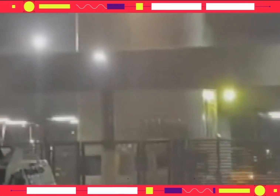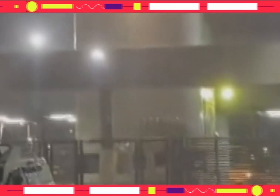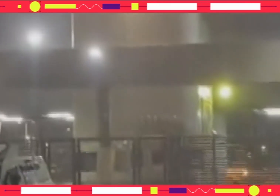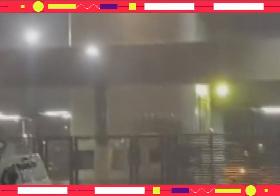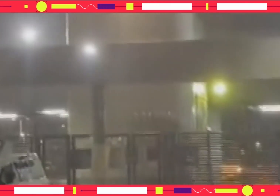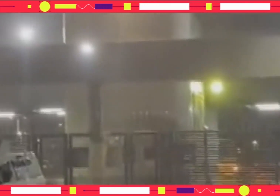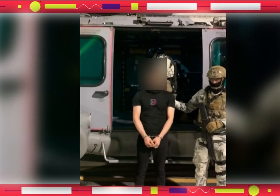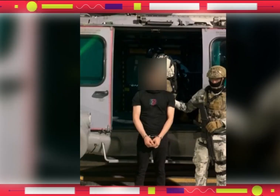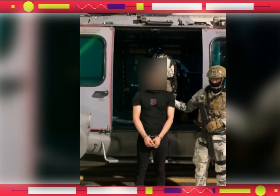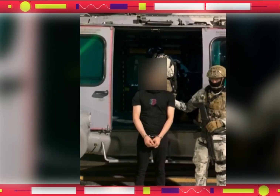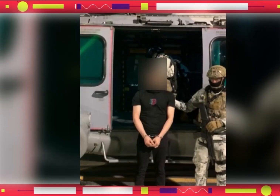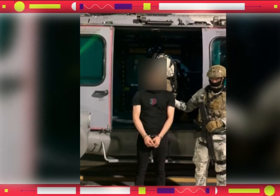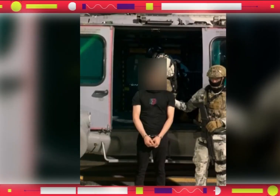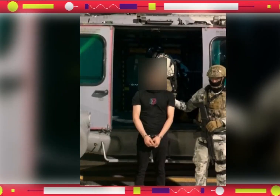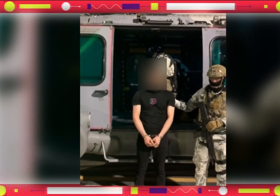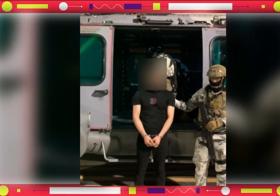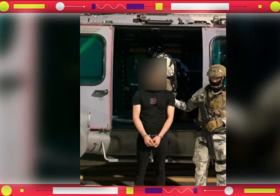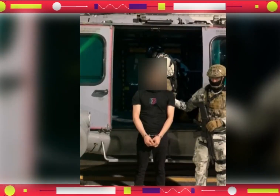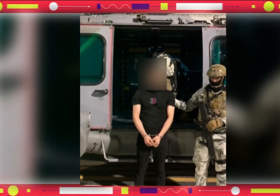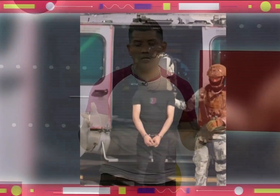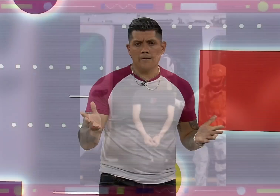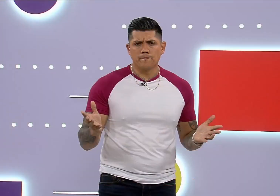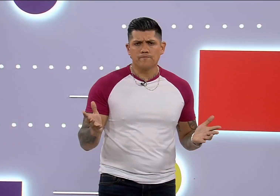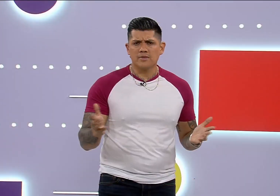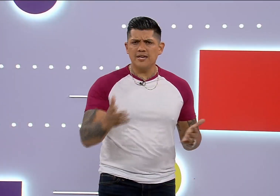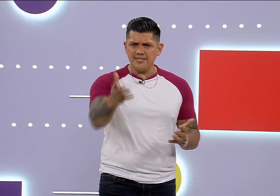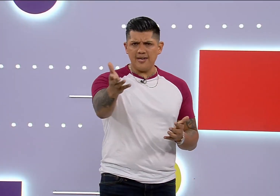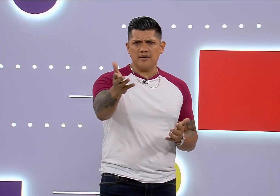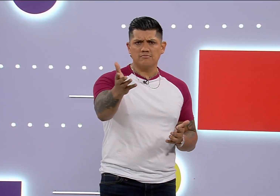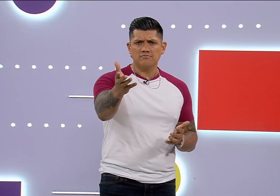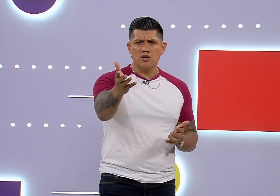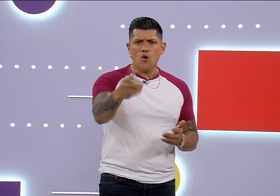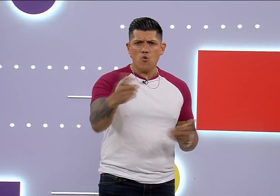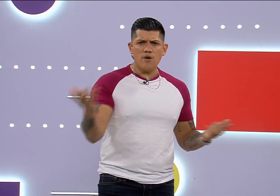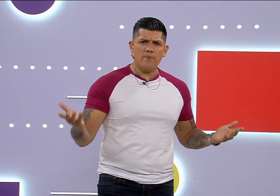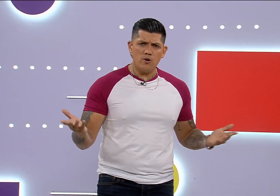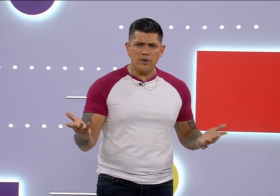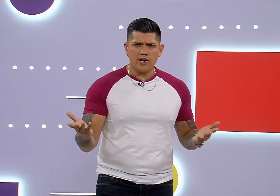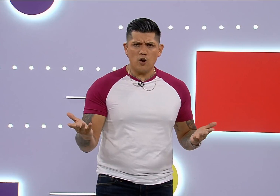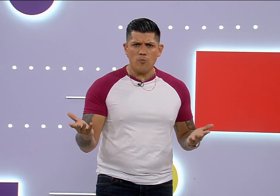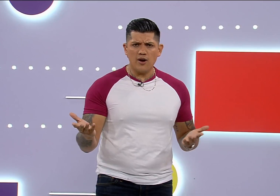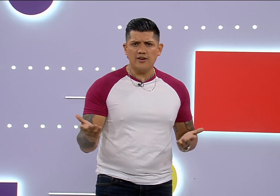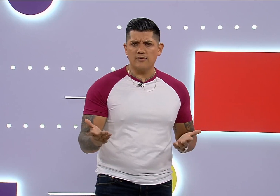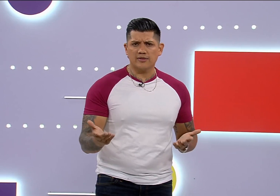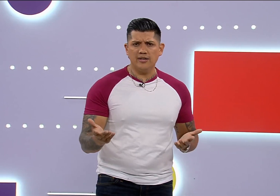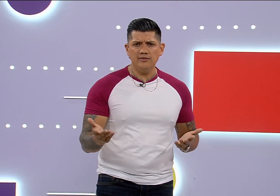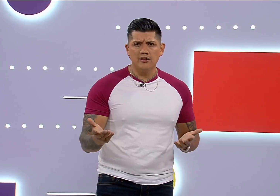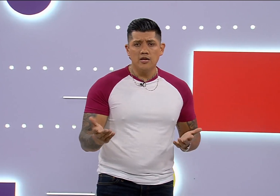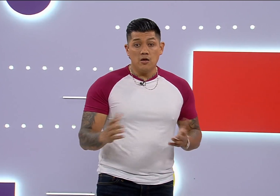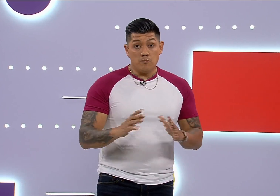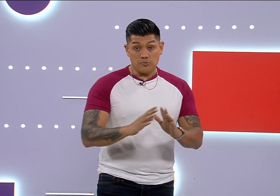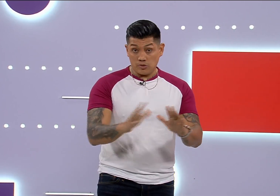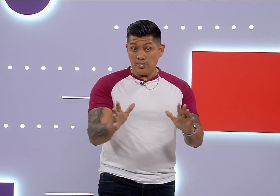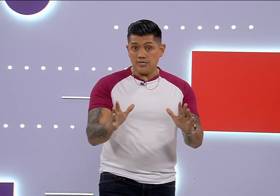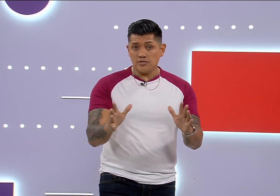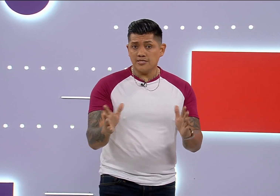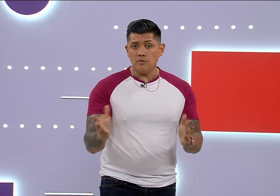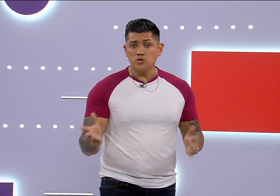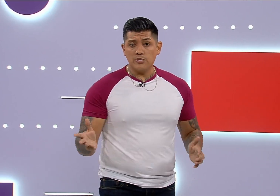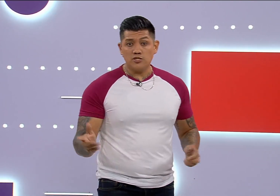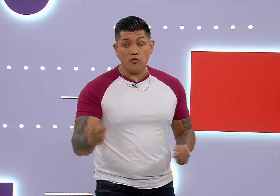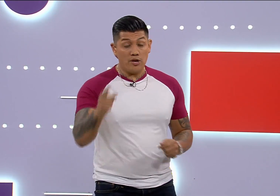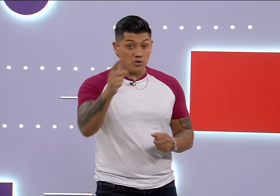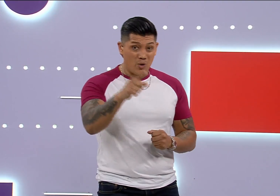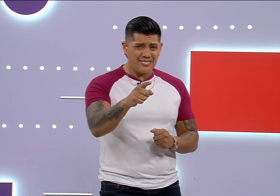otorgó un Amparo para que no fuera enviado al país del Norte qué sigue un Amparo para que lo pongan en libertad Pues por todas las